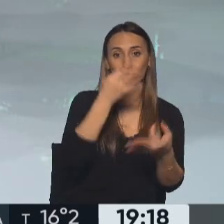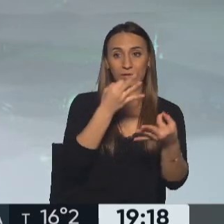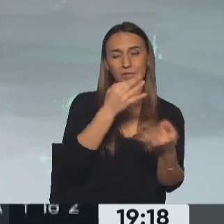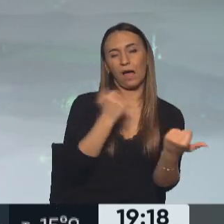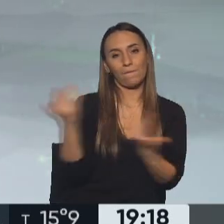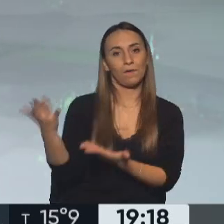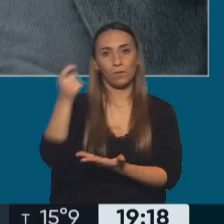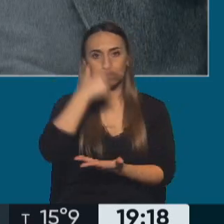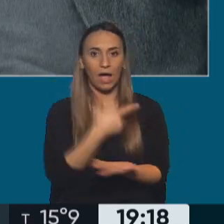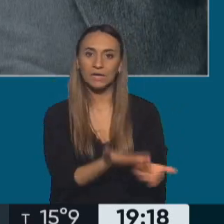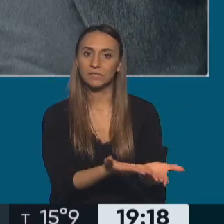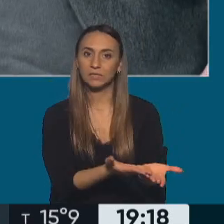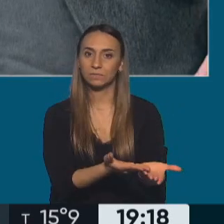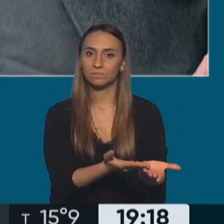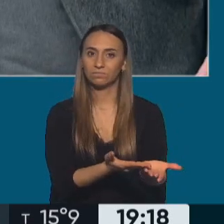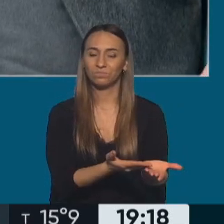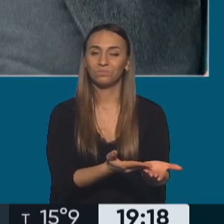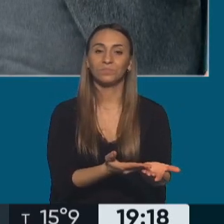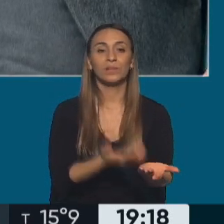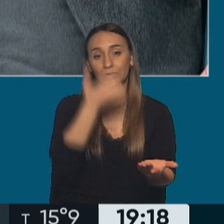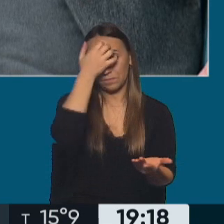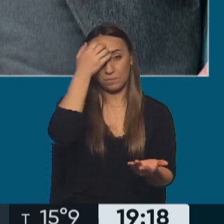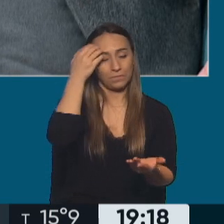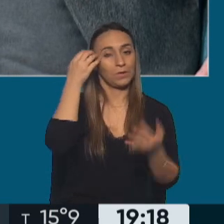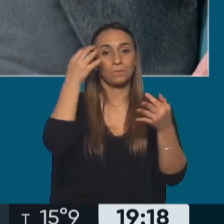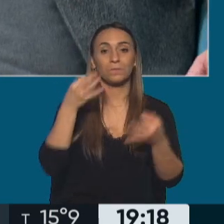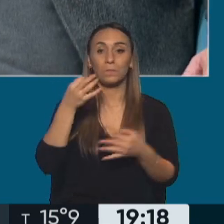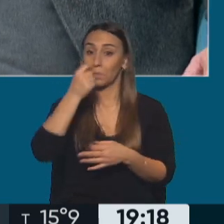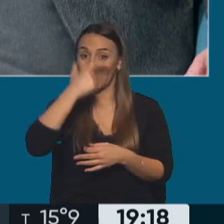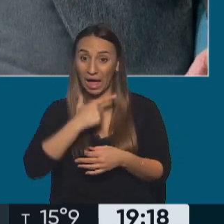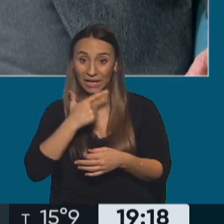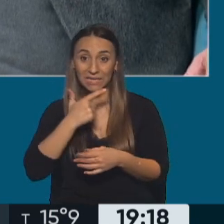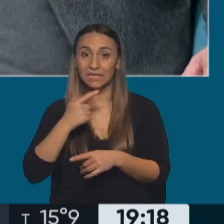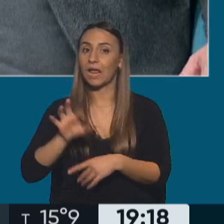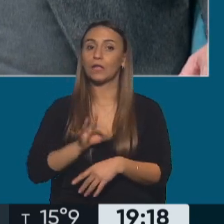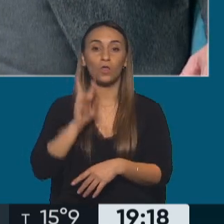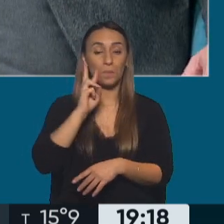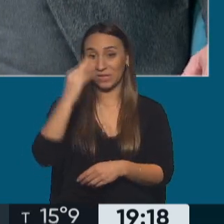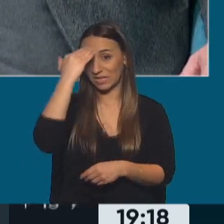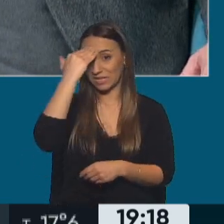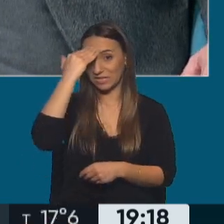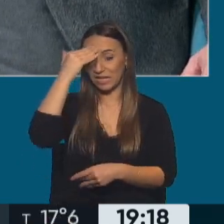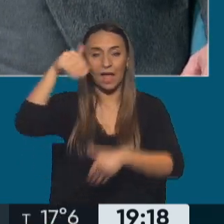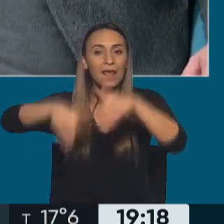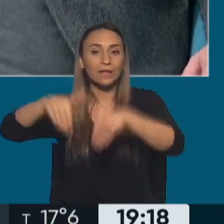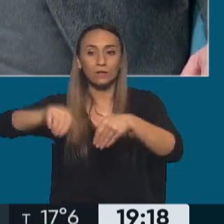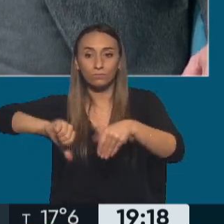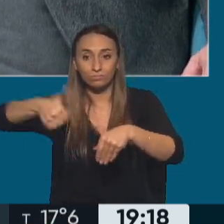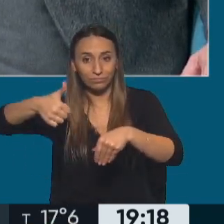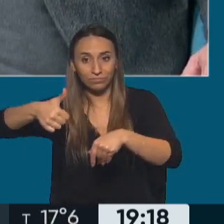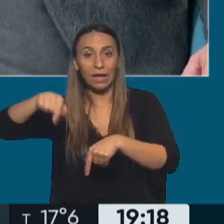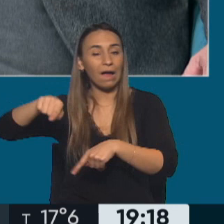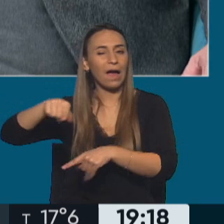para con él ahora recordemos que macri cuando gana las elecciones en 2015 estaba procesado por una causa